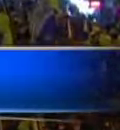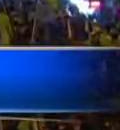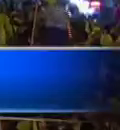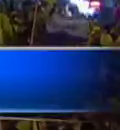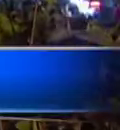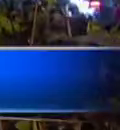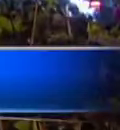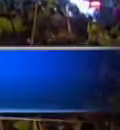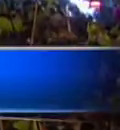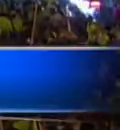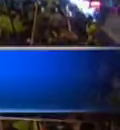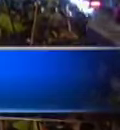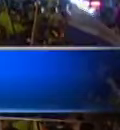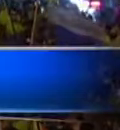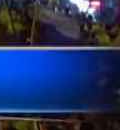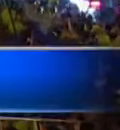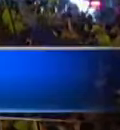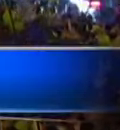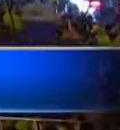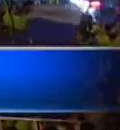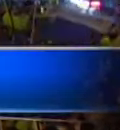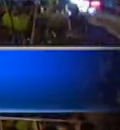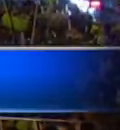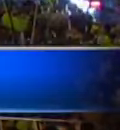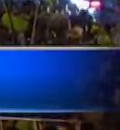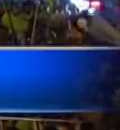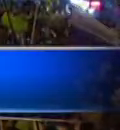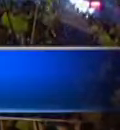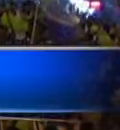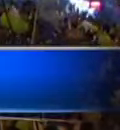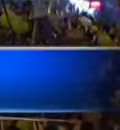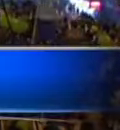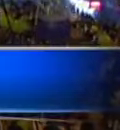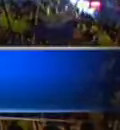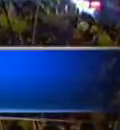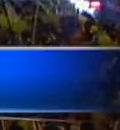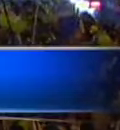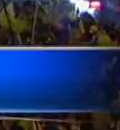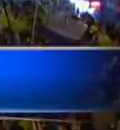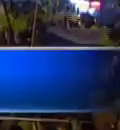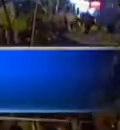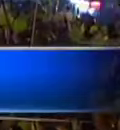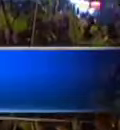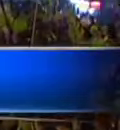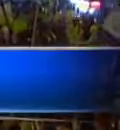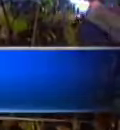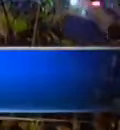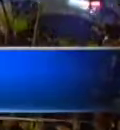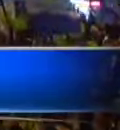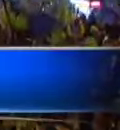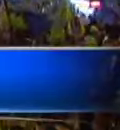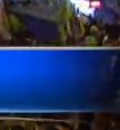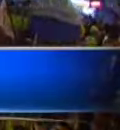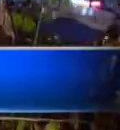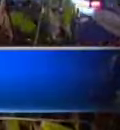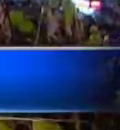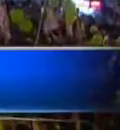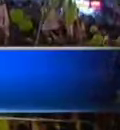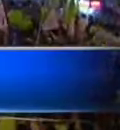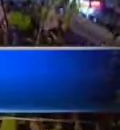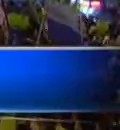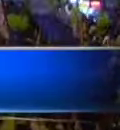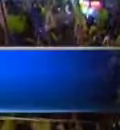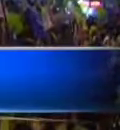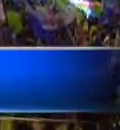312.000 cupones entregados para el plan Toda una Vida, para el plan de vivienda. A partir de este momento, ninguna persona que entregue un